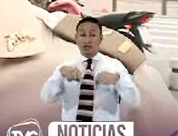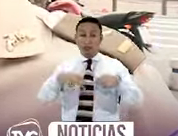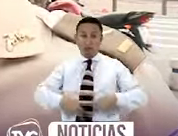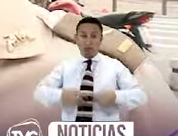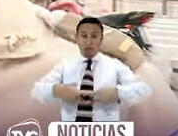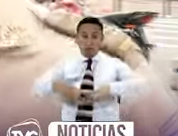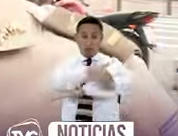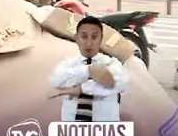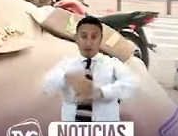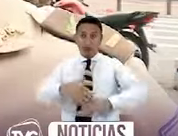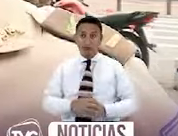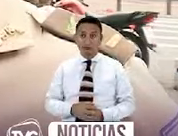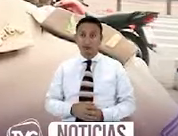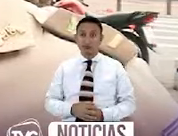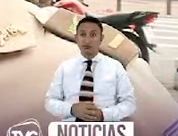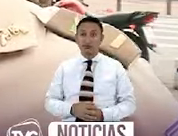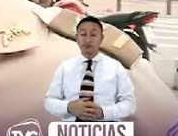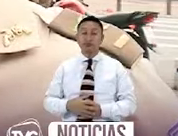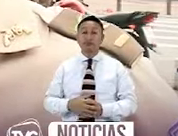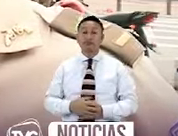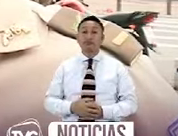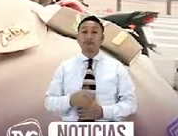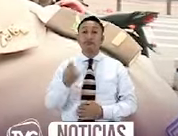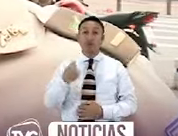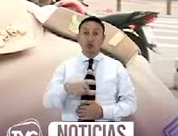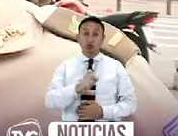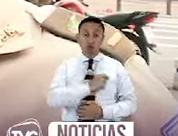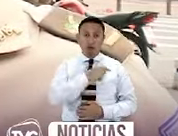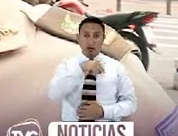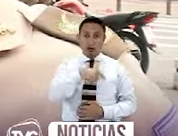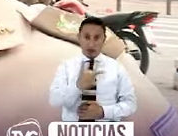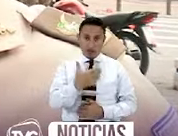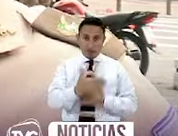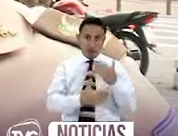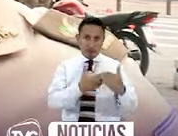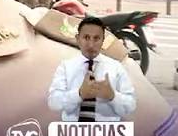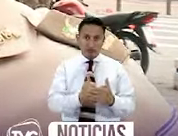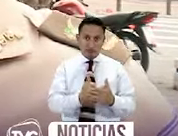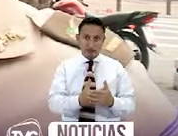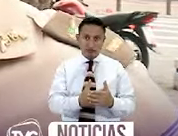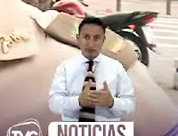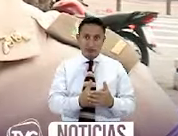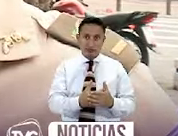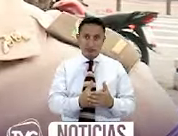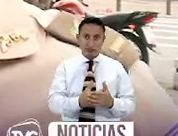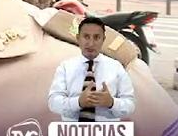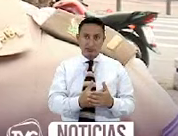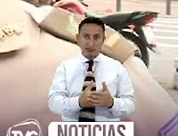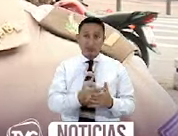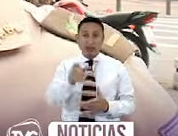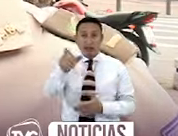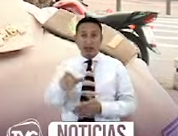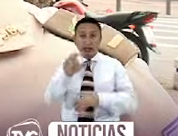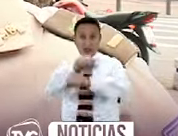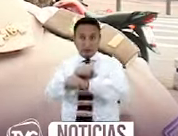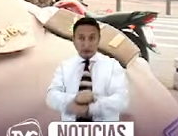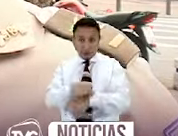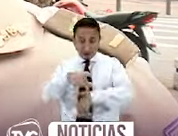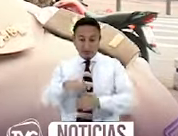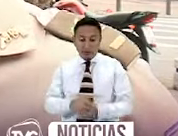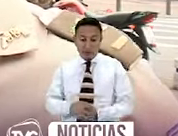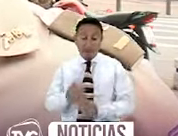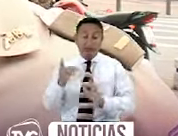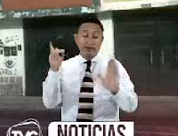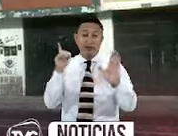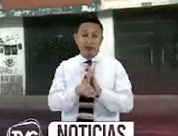¿no? Nosotros hemos tomado procedimientos, se ha tomado aprendidos. Lamentablemente las denuncias no son en